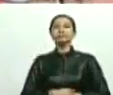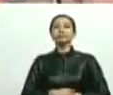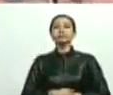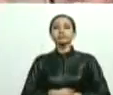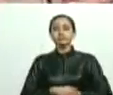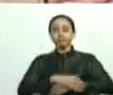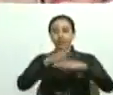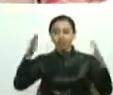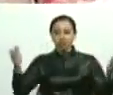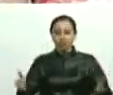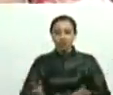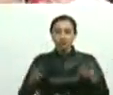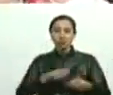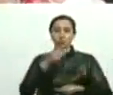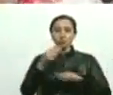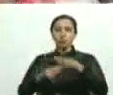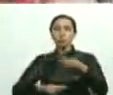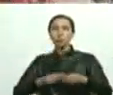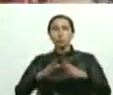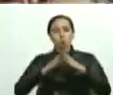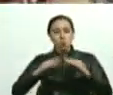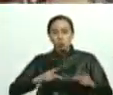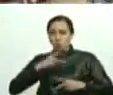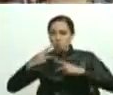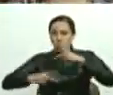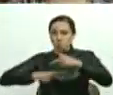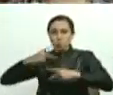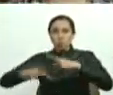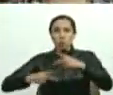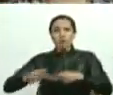impulsó todos los procesos.